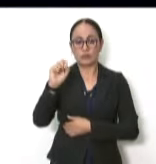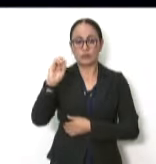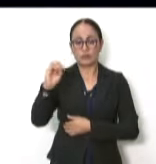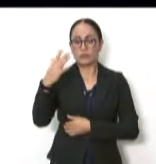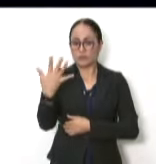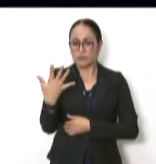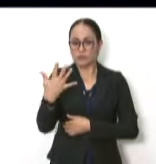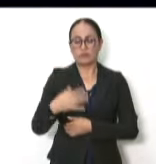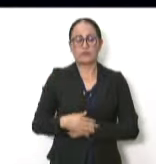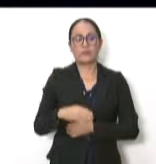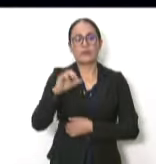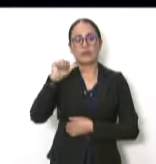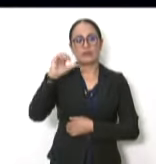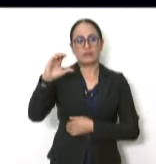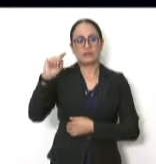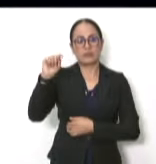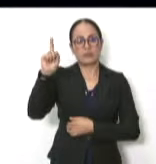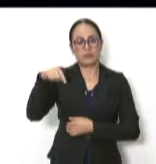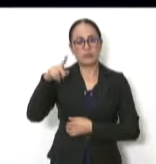ACT-PV-30-06-2020.05.